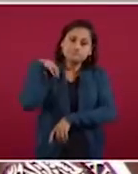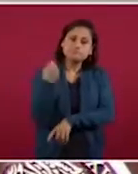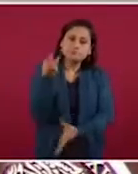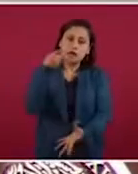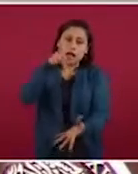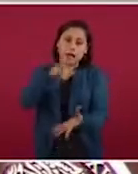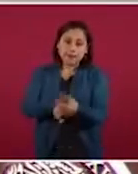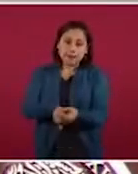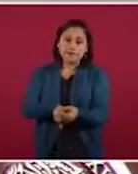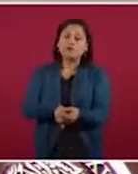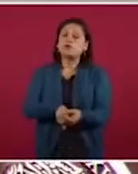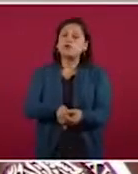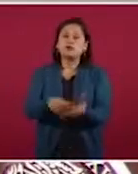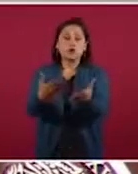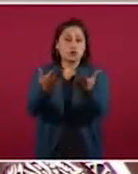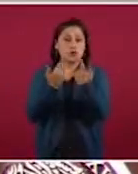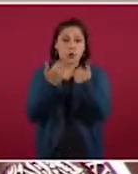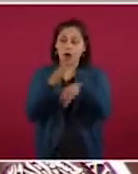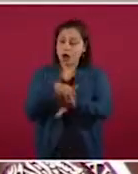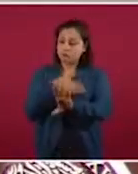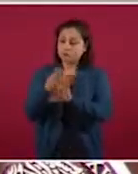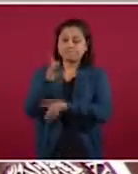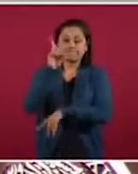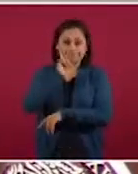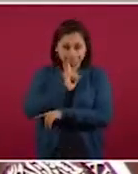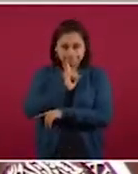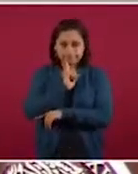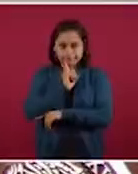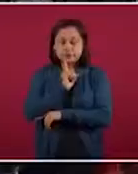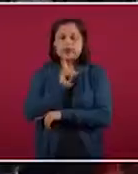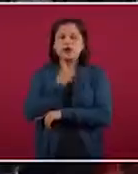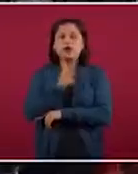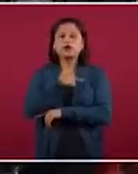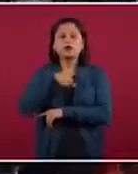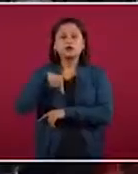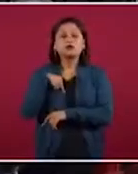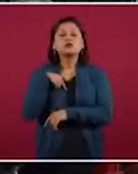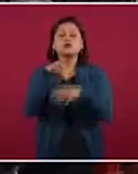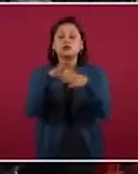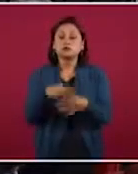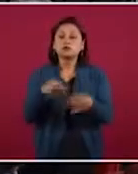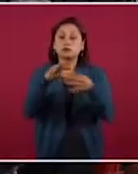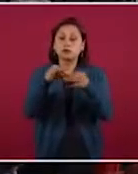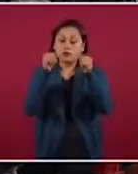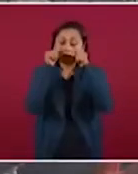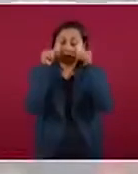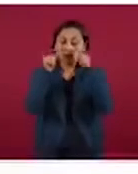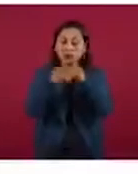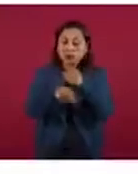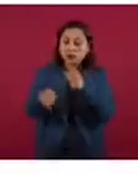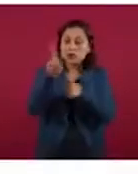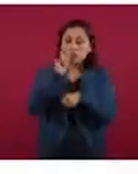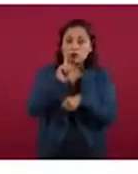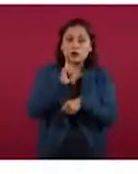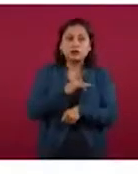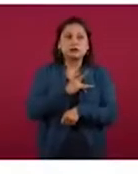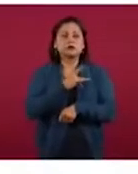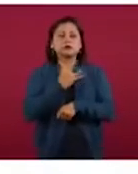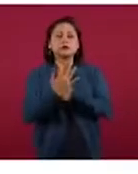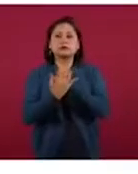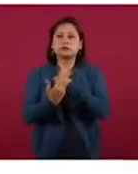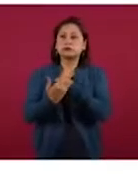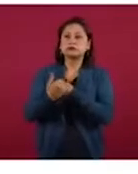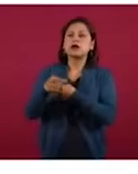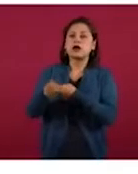Pública Federal. Trabajamos para que las víctimas de acoso u hostigamientos sexuales alcen la voz y estamos recibiendo